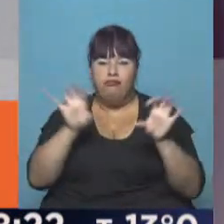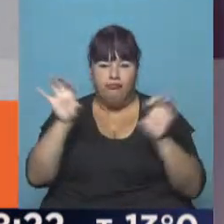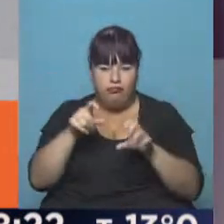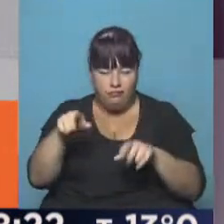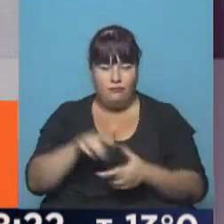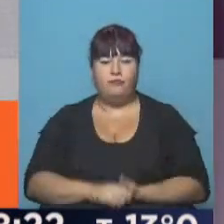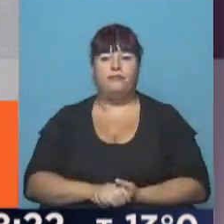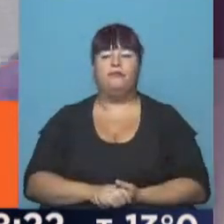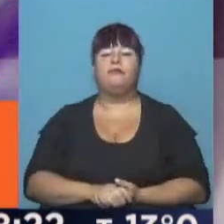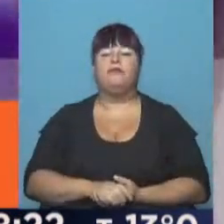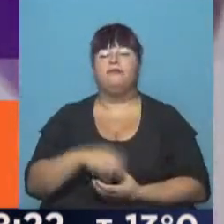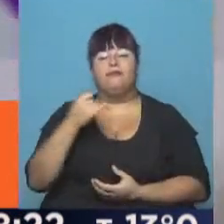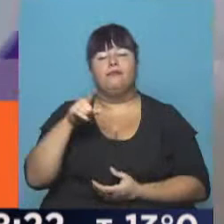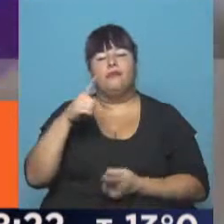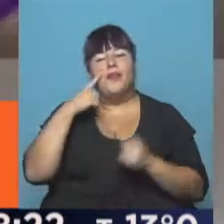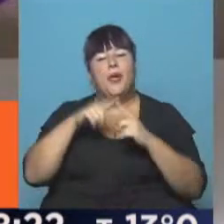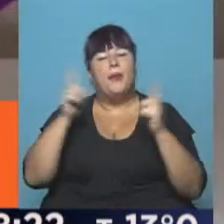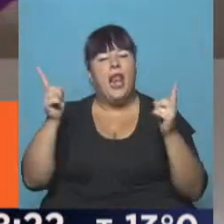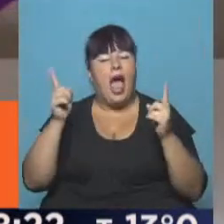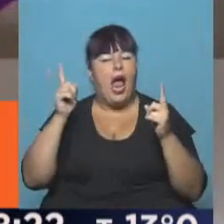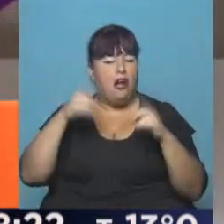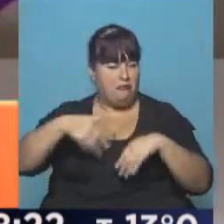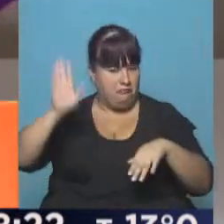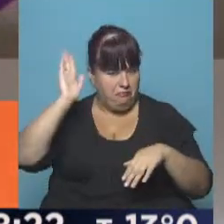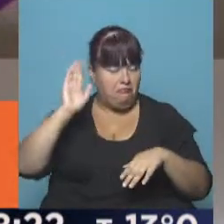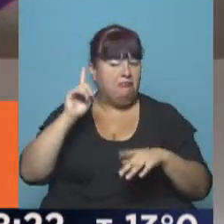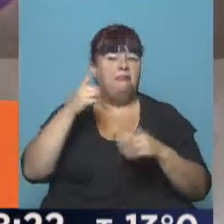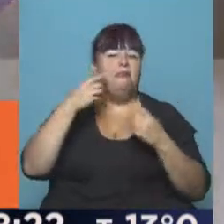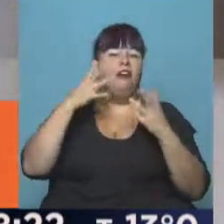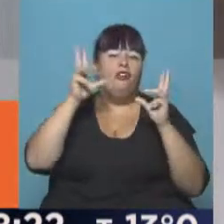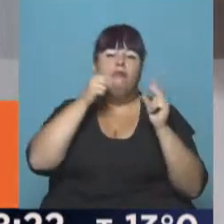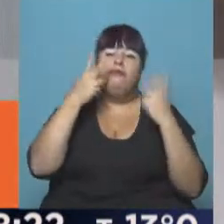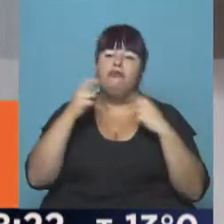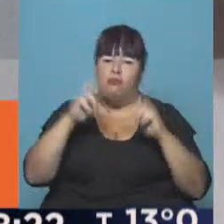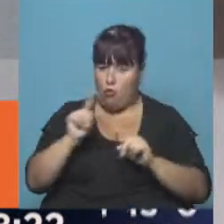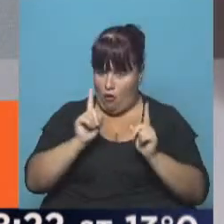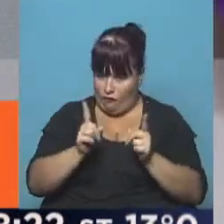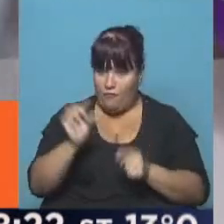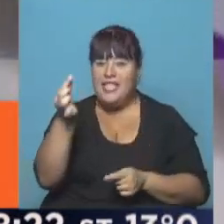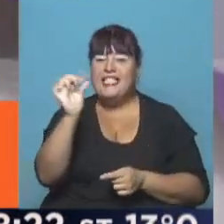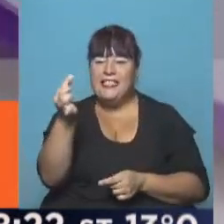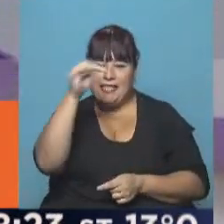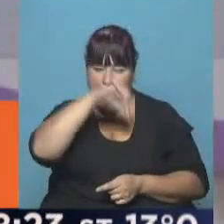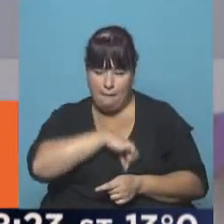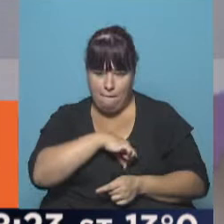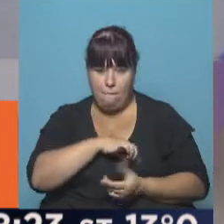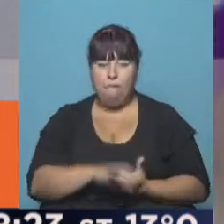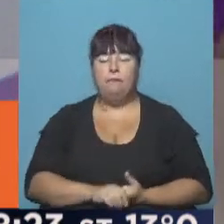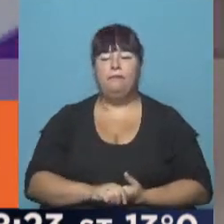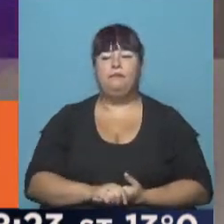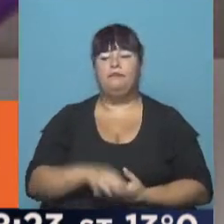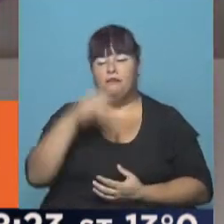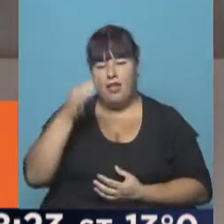que tiene una vida útil ilimitada y no se descarga es un microchip un transponder que